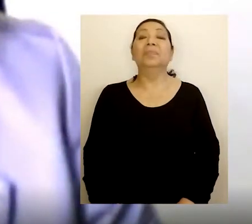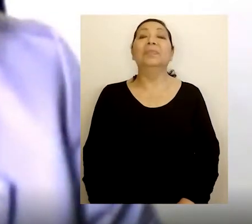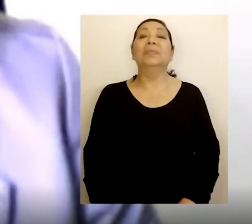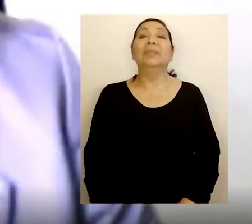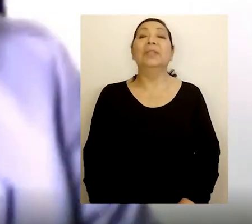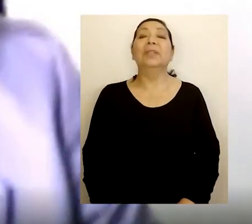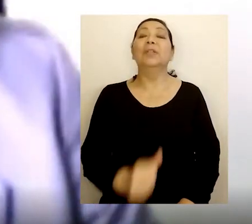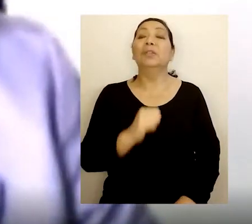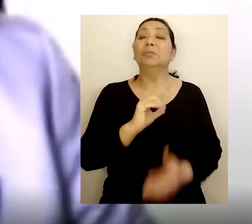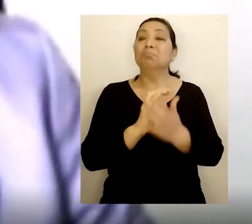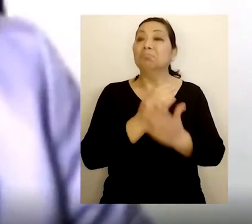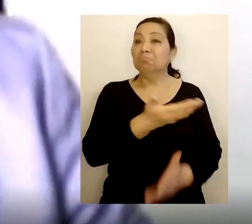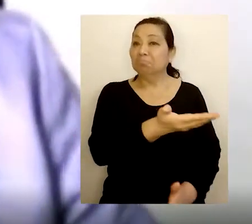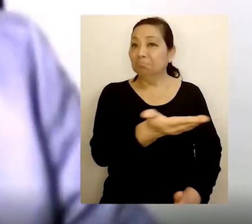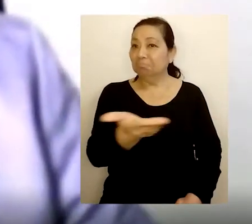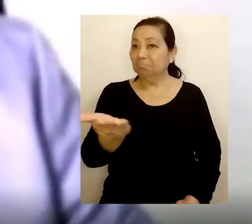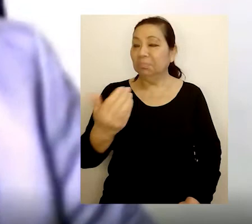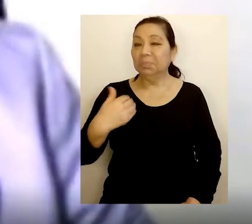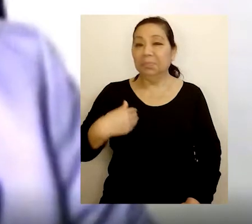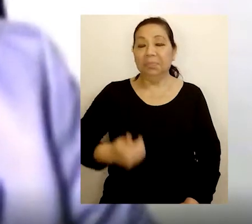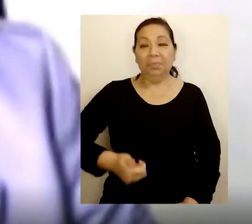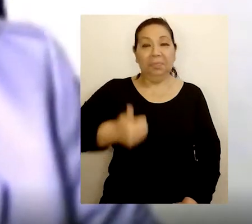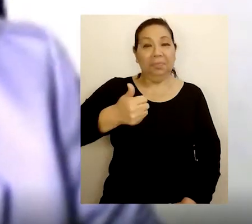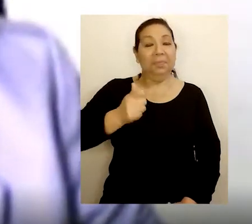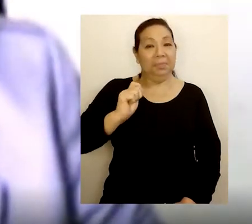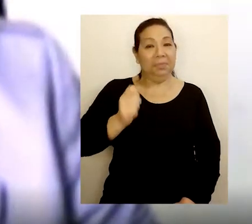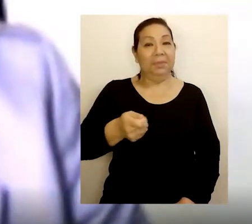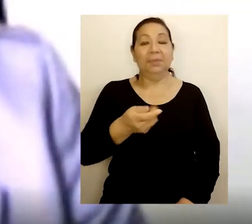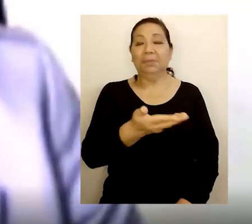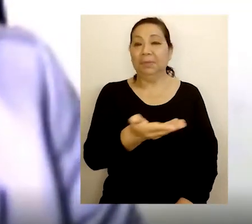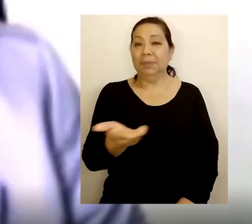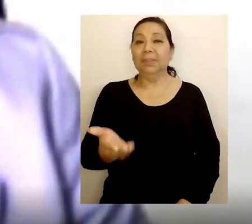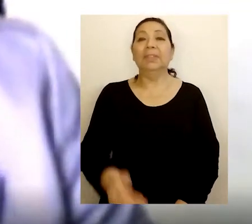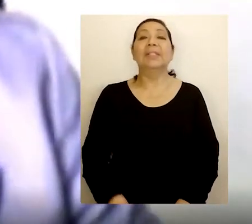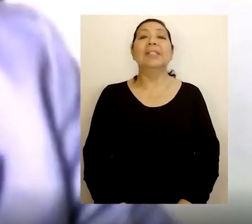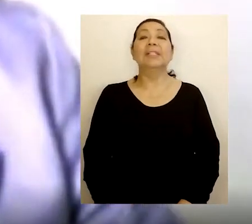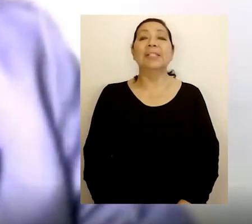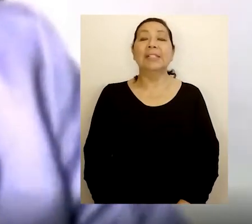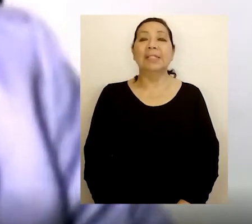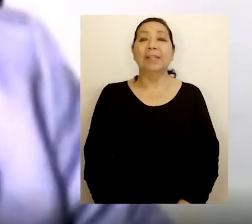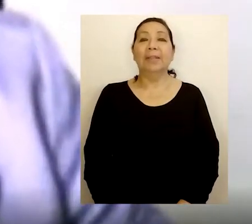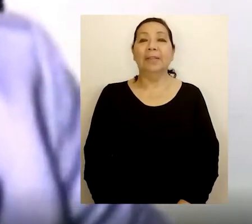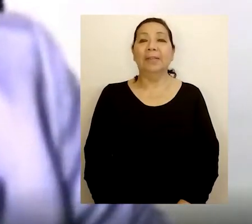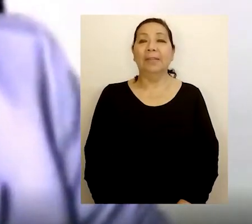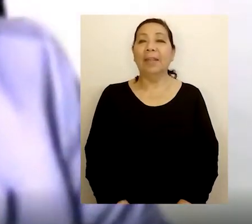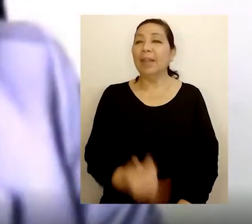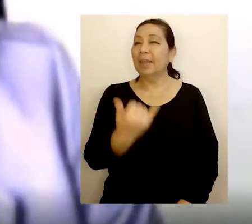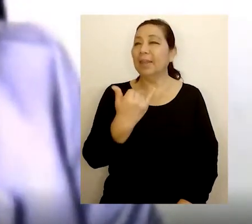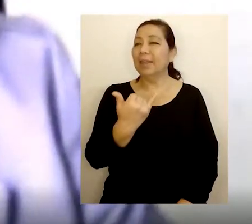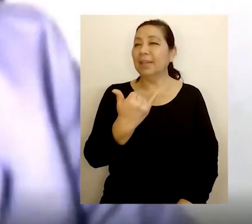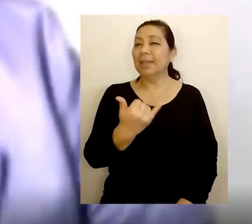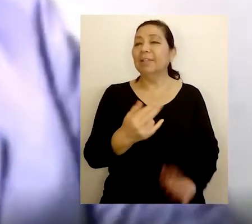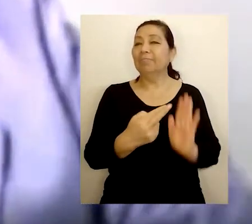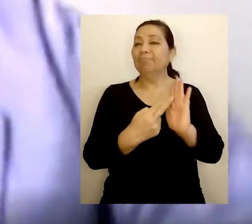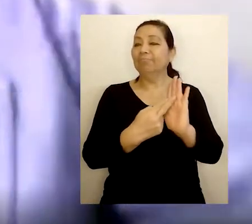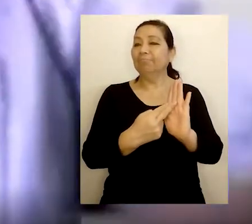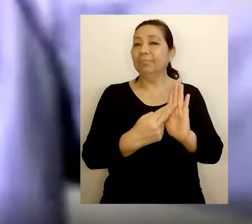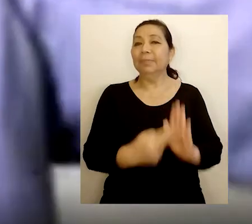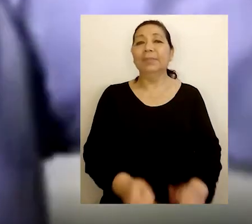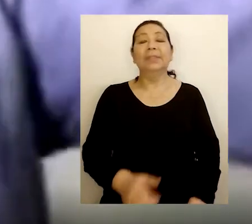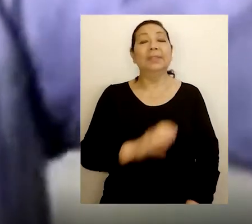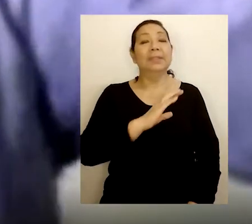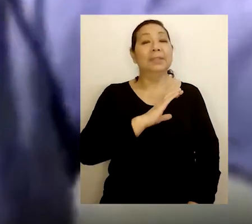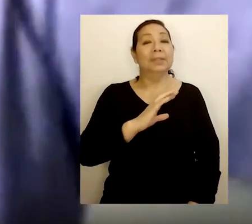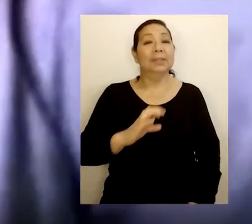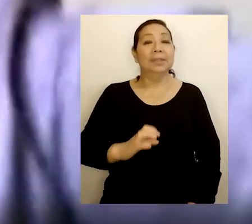intermedio, saludo a los señores magistrados de este Tribunal Constitucional. intervengo en esta vista en representación del